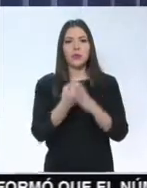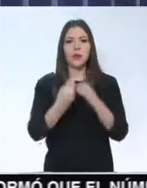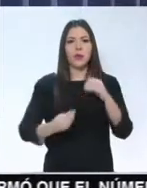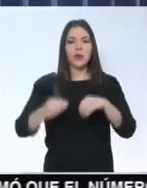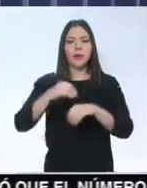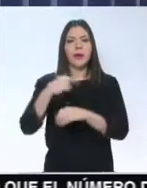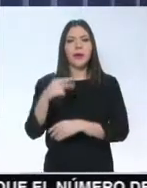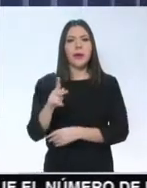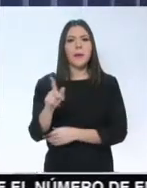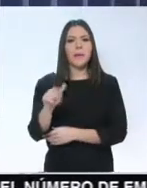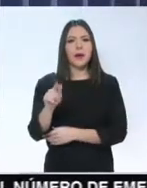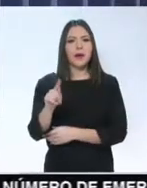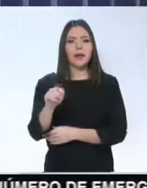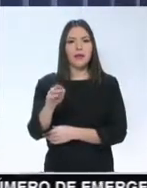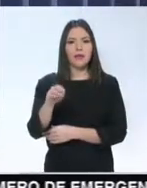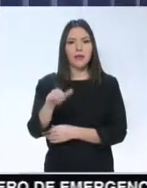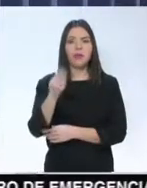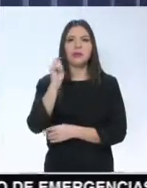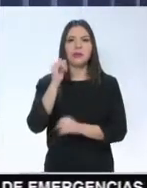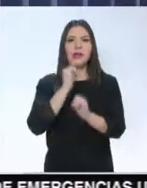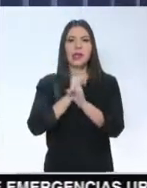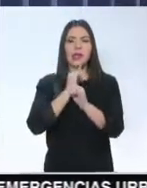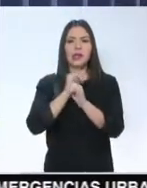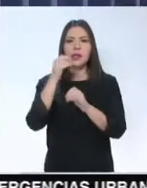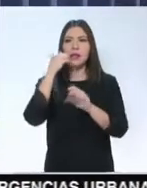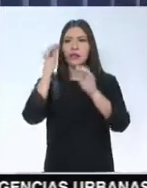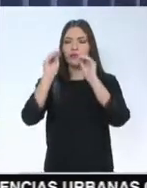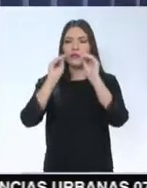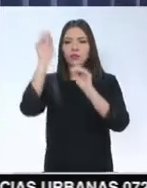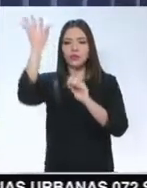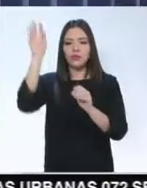facilite realizar una denuncia. Aquí la información.